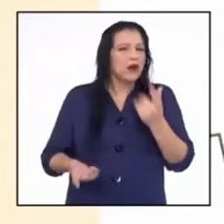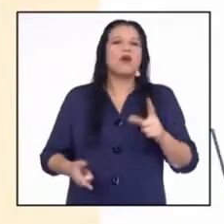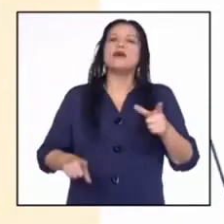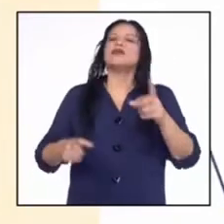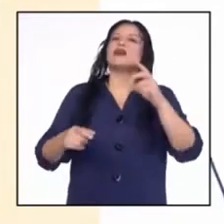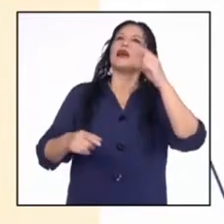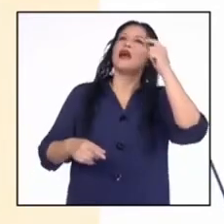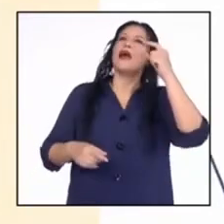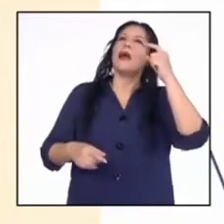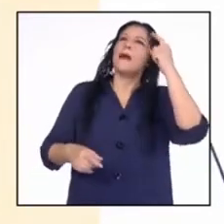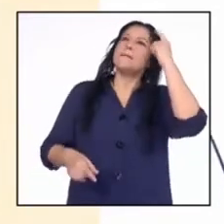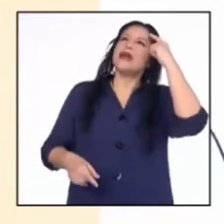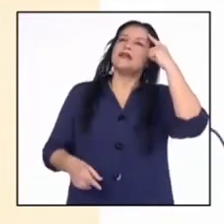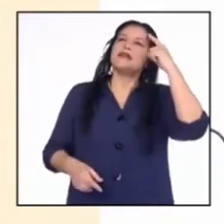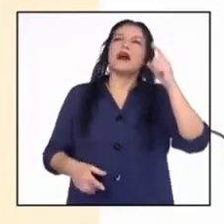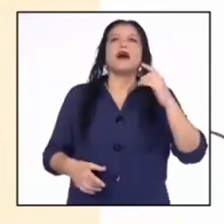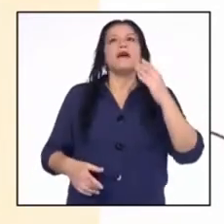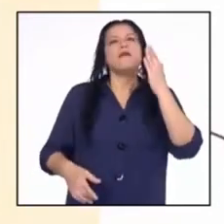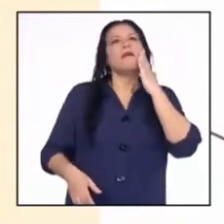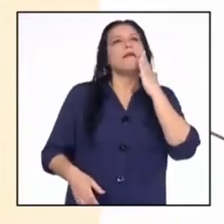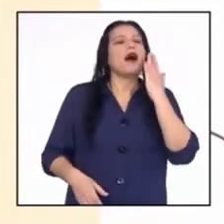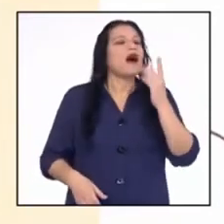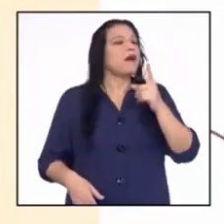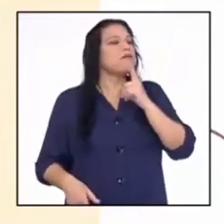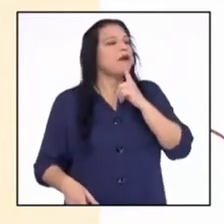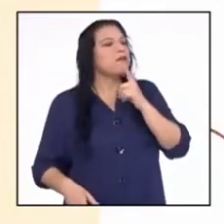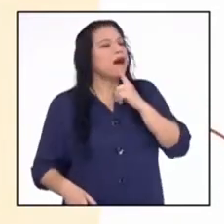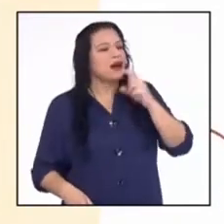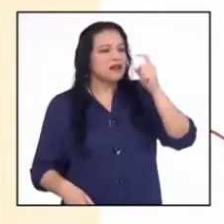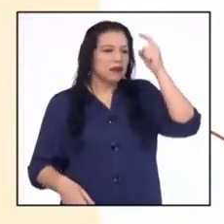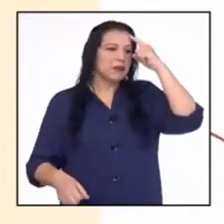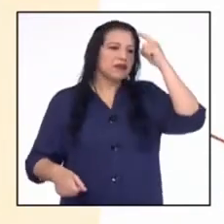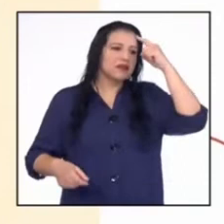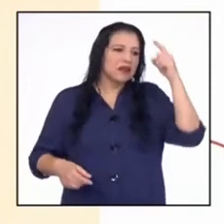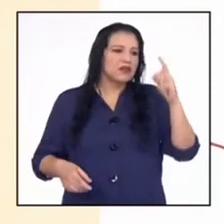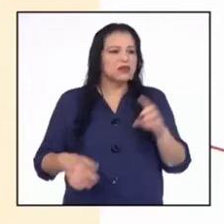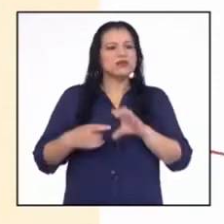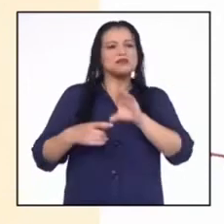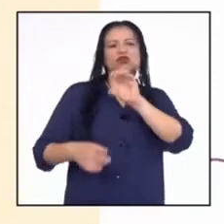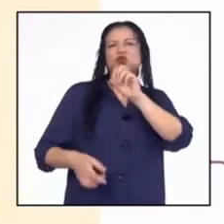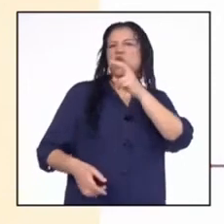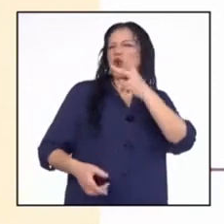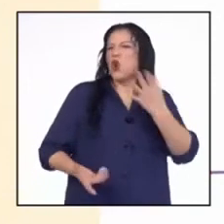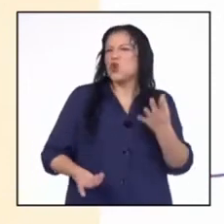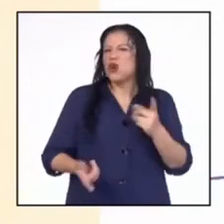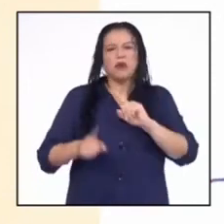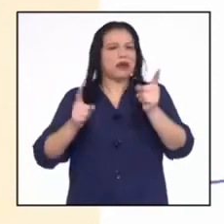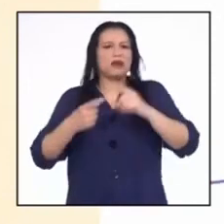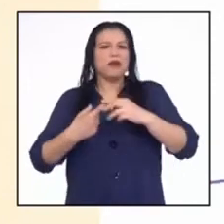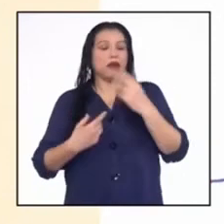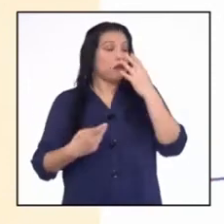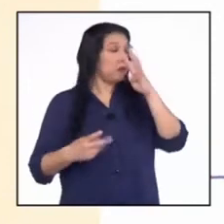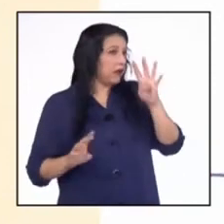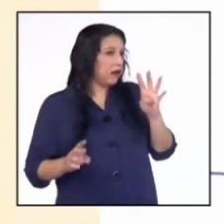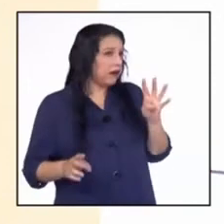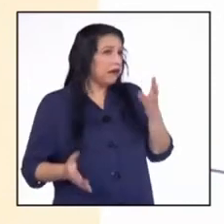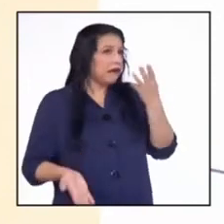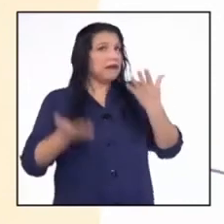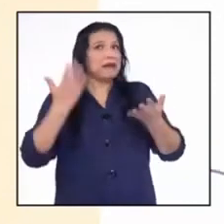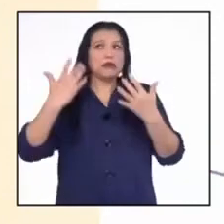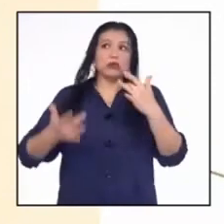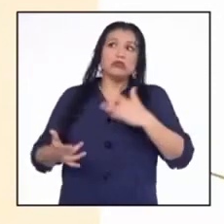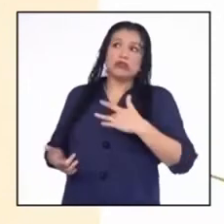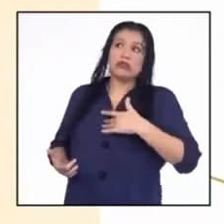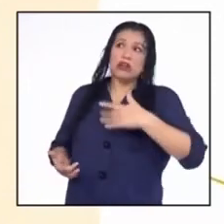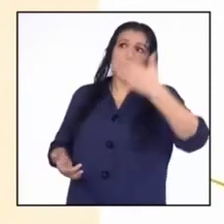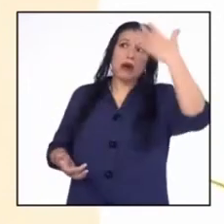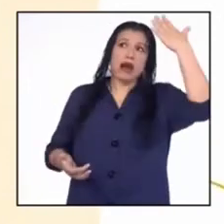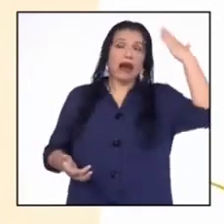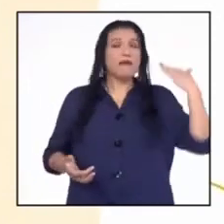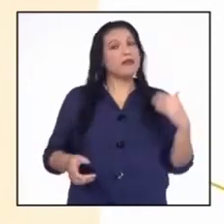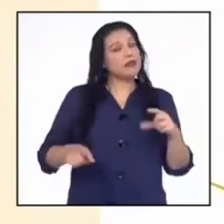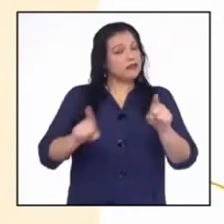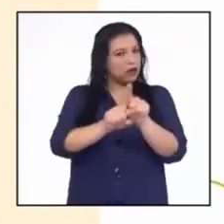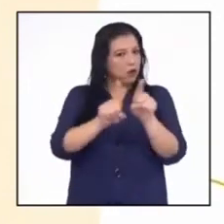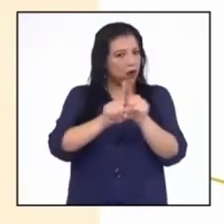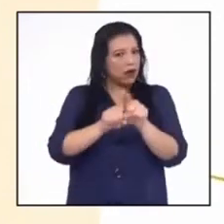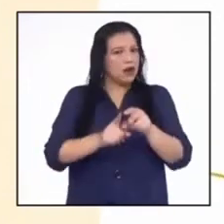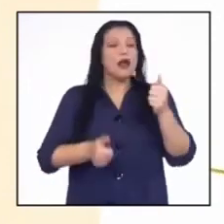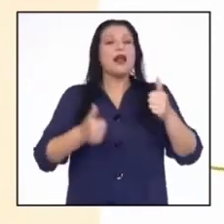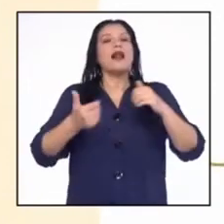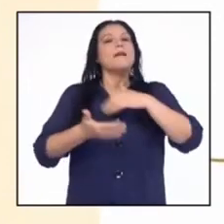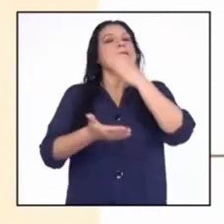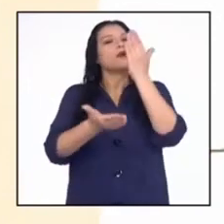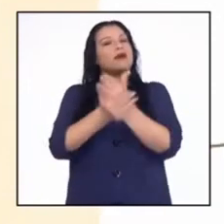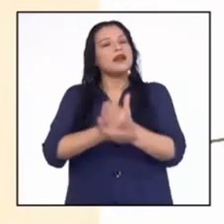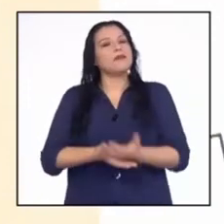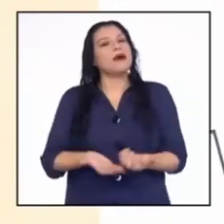paran pensando en su crush, aunque no nos den bola. ¿No sintieron ustedes lo mismo en esos años? El problema aquí es